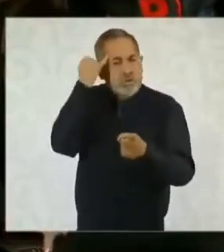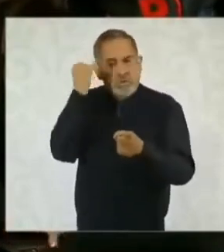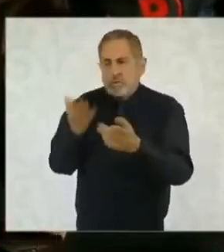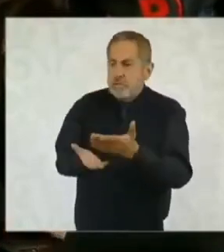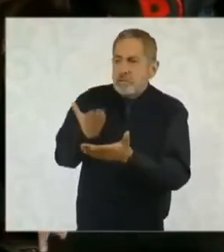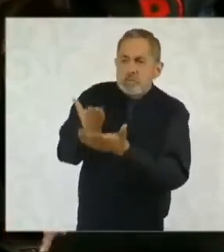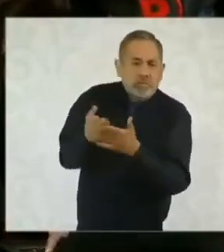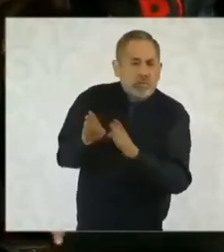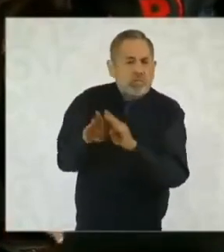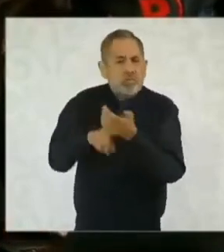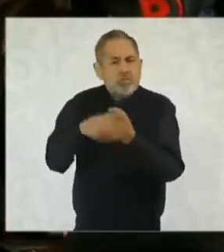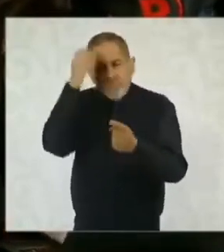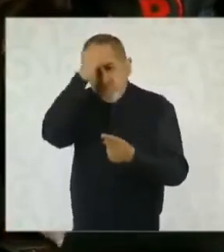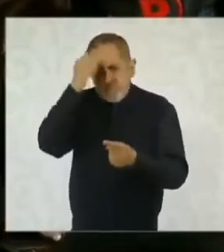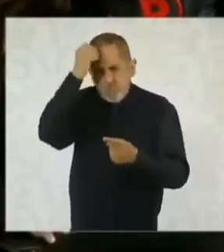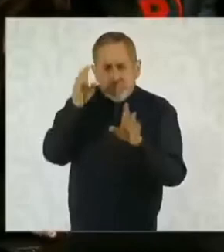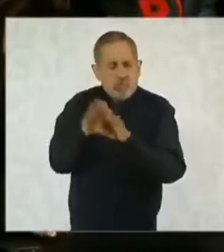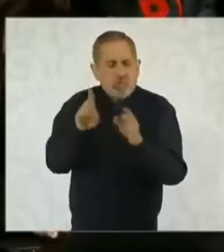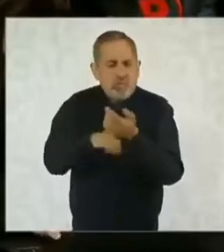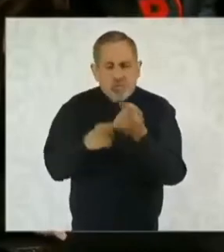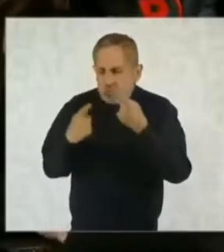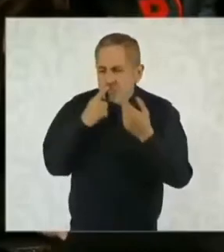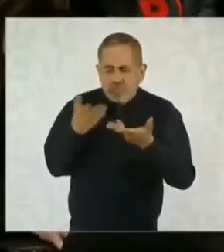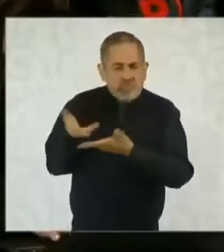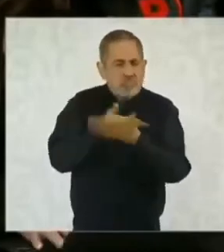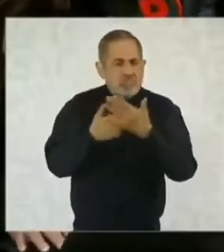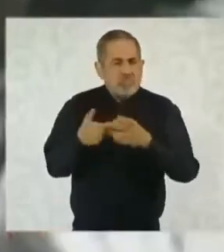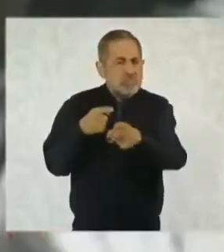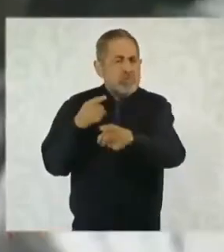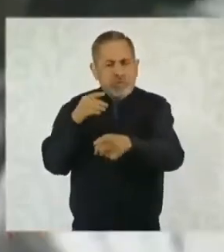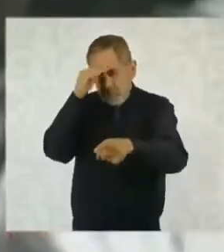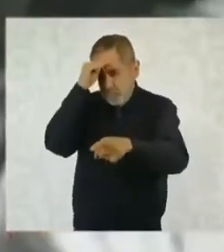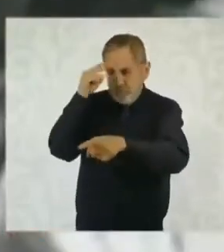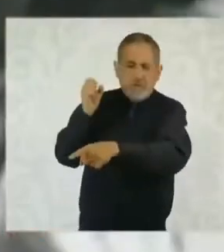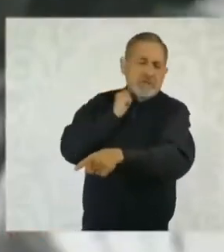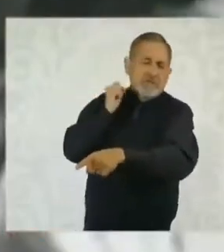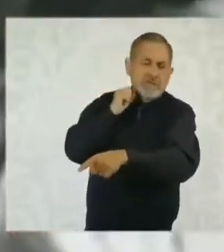¿Y qué opinión le merece la forma de actuar de los senadores de Morena?